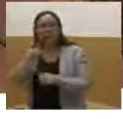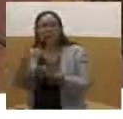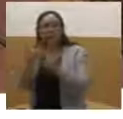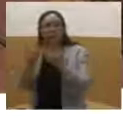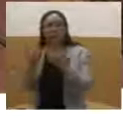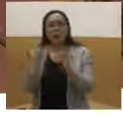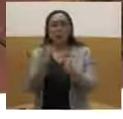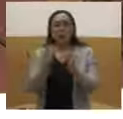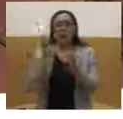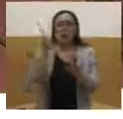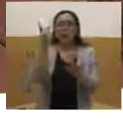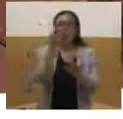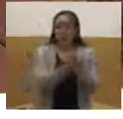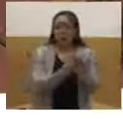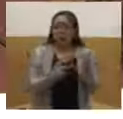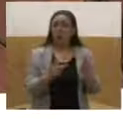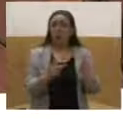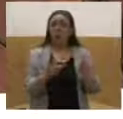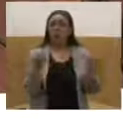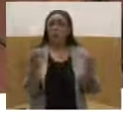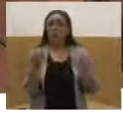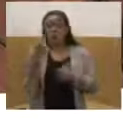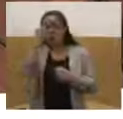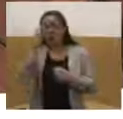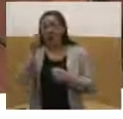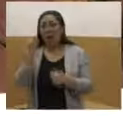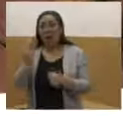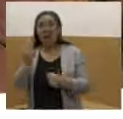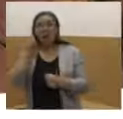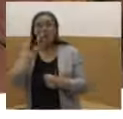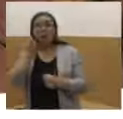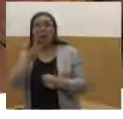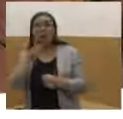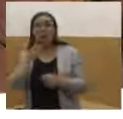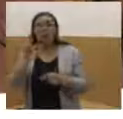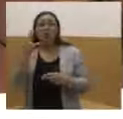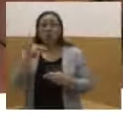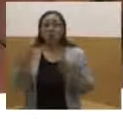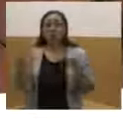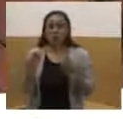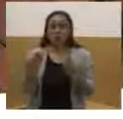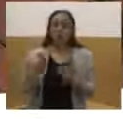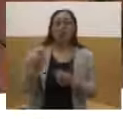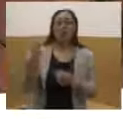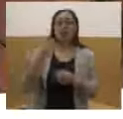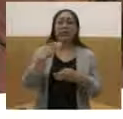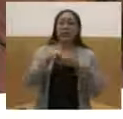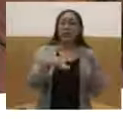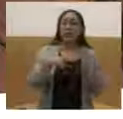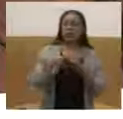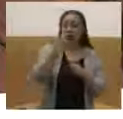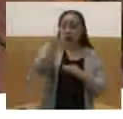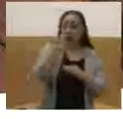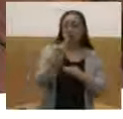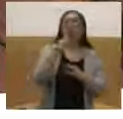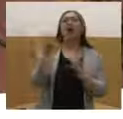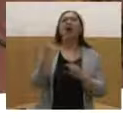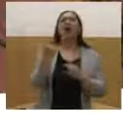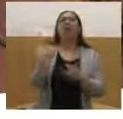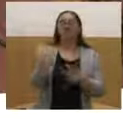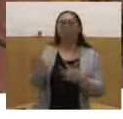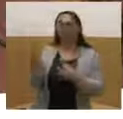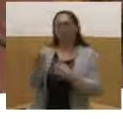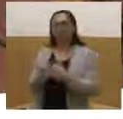diseñados para ellas. Que se hagan las reformas necesarias para que se homologue el tipo penal de feminicidio para